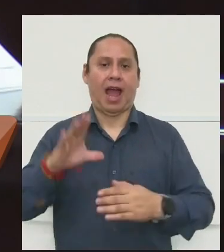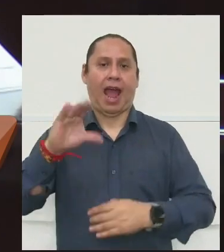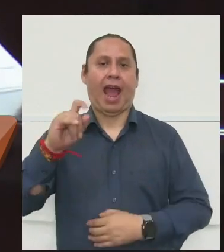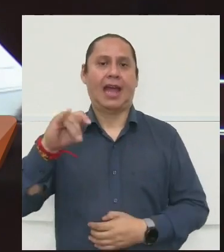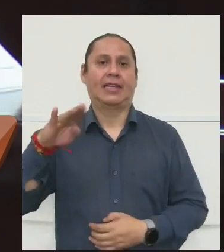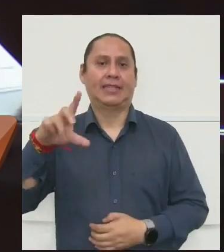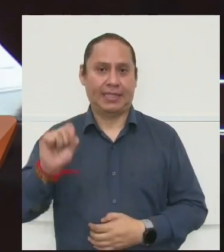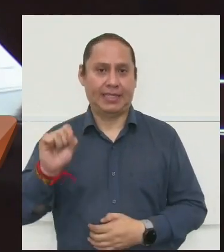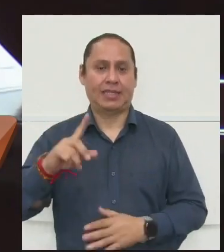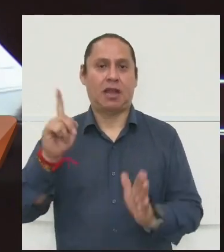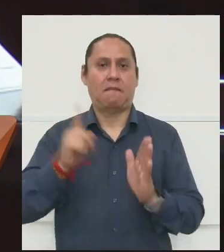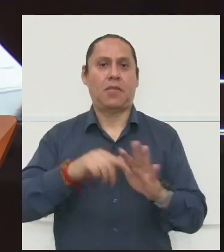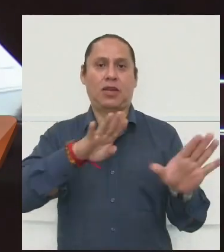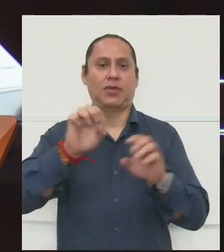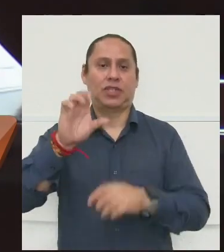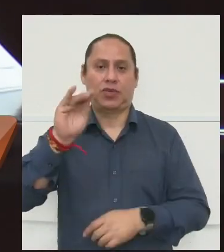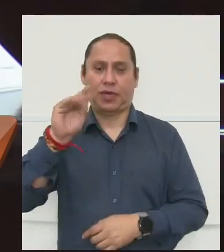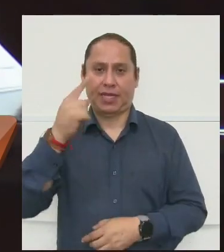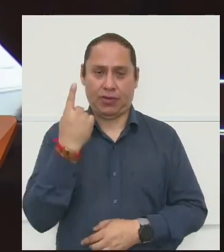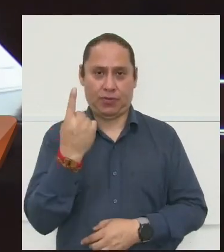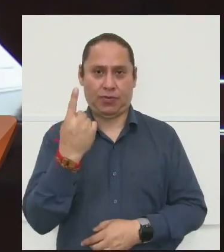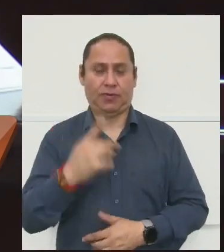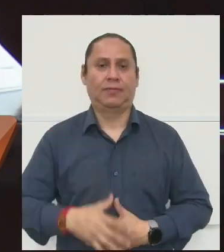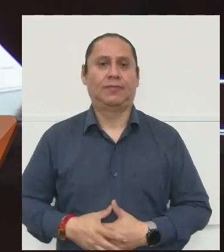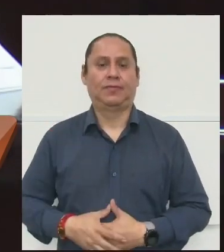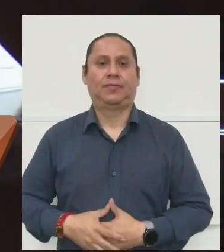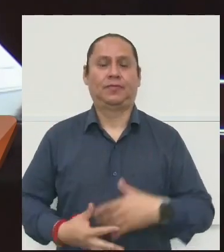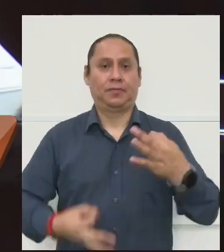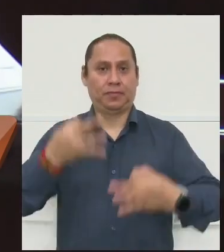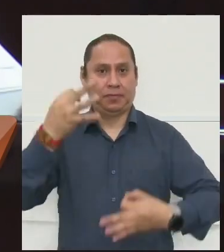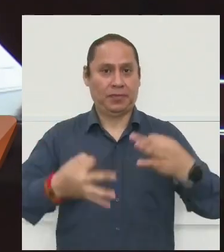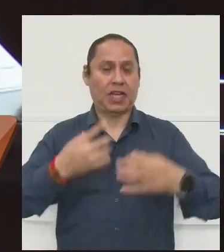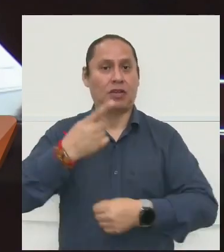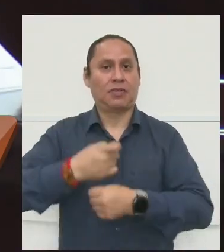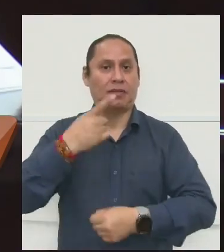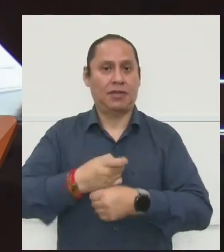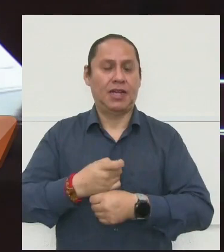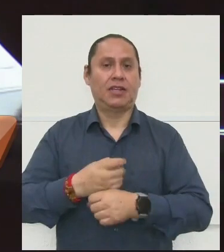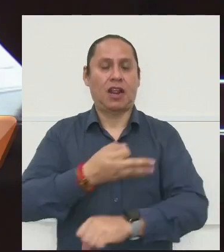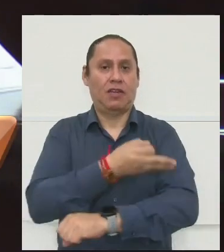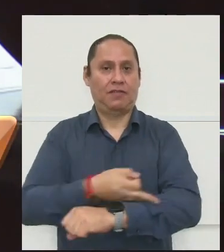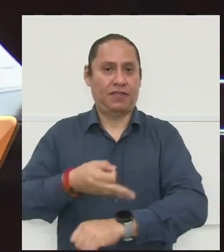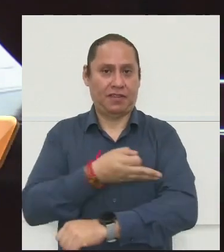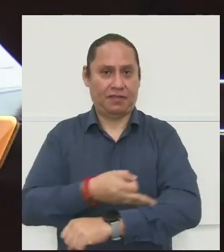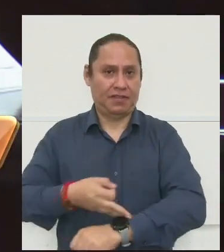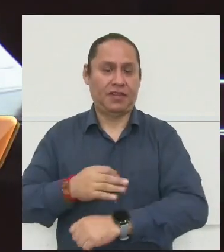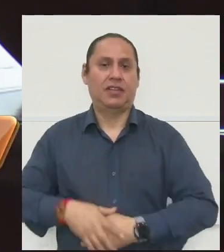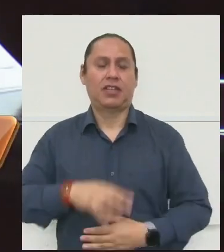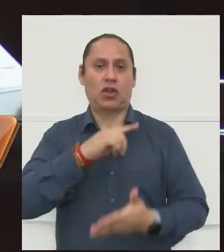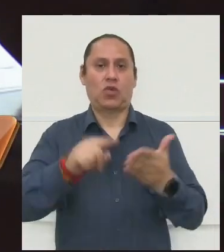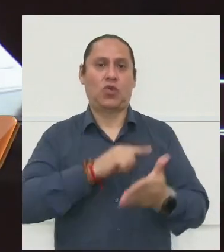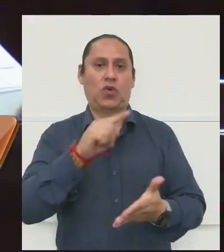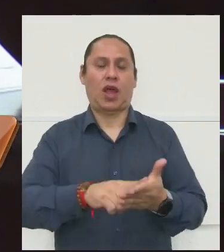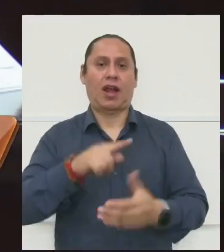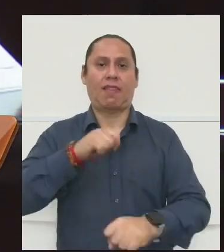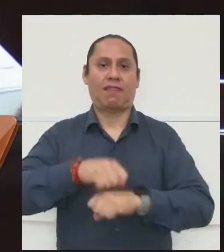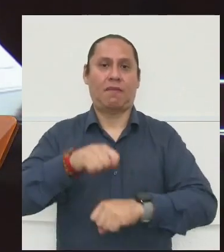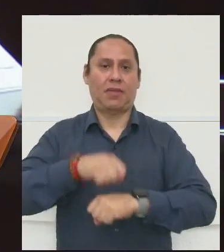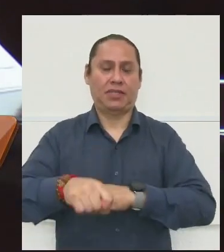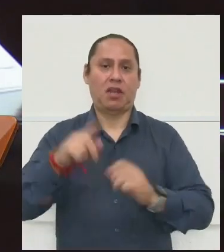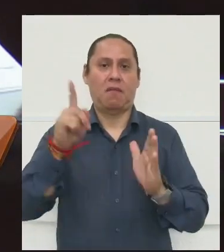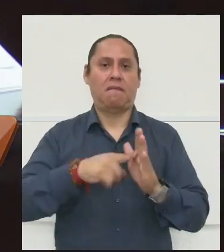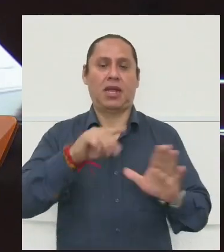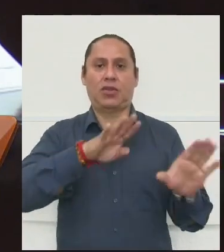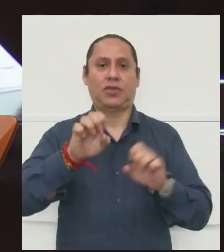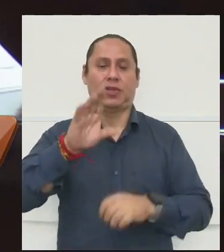casas 1991 juzgado primero de lo familiar del distrito judicial de Tapachula